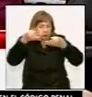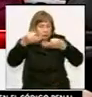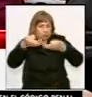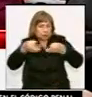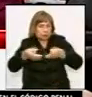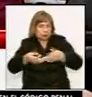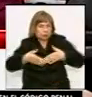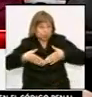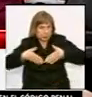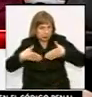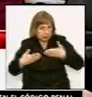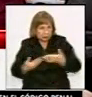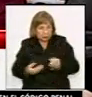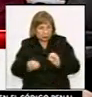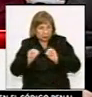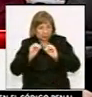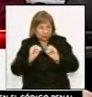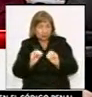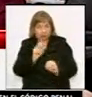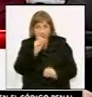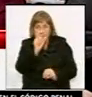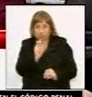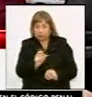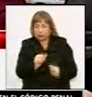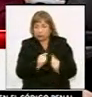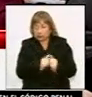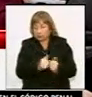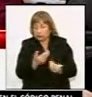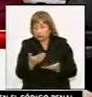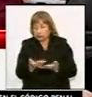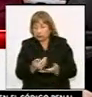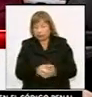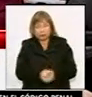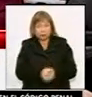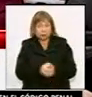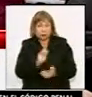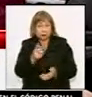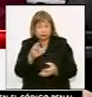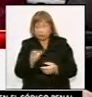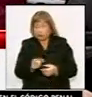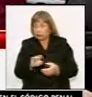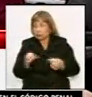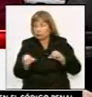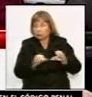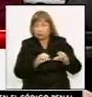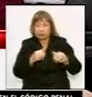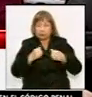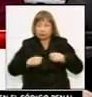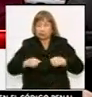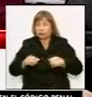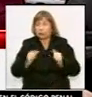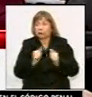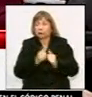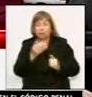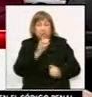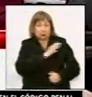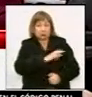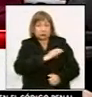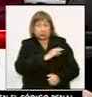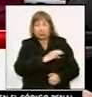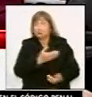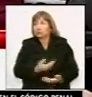conscientemente podríamos poner a una persona que nos va a dar el tiro de gracia con sus actitudes, con su comportamiento?